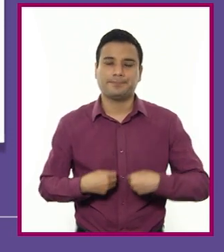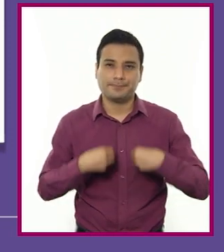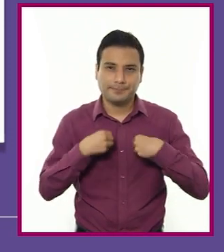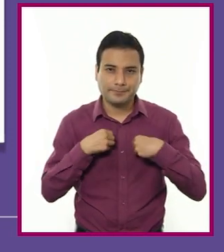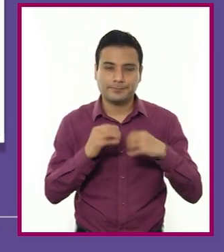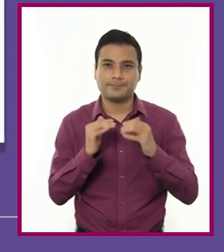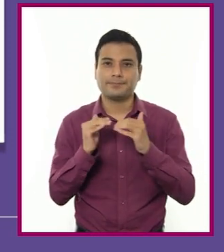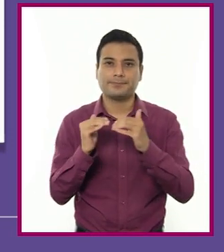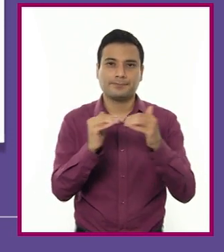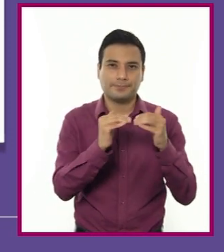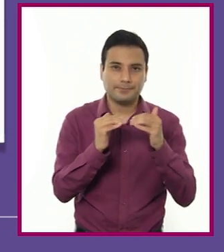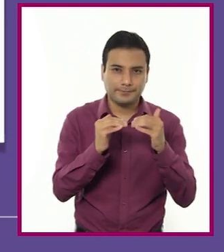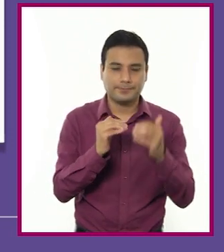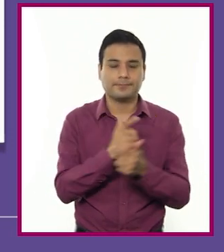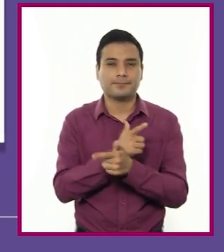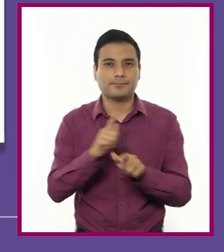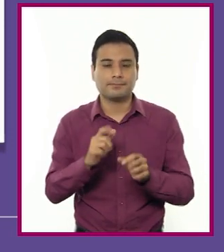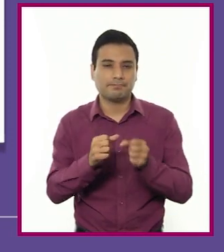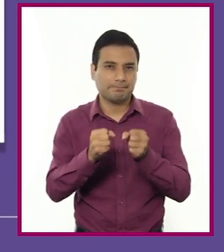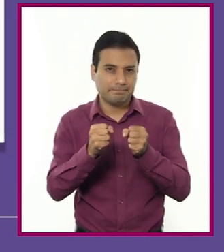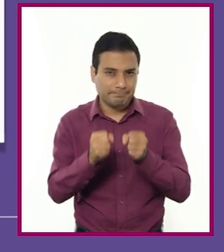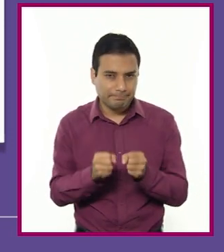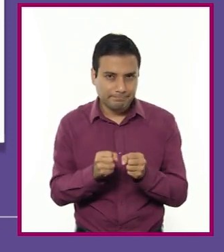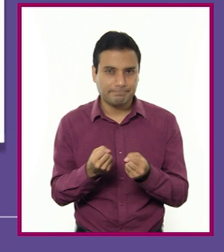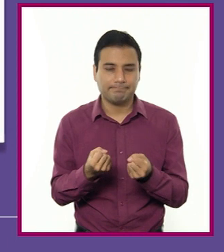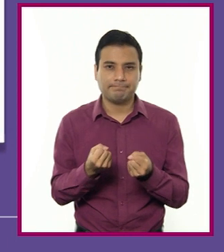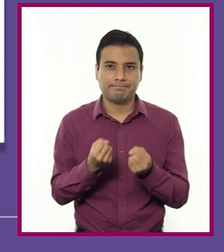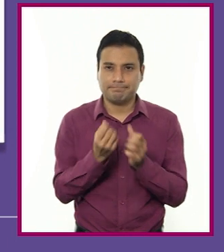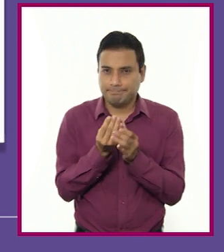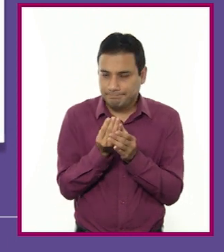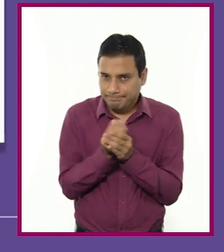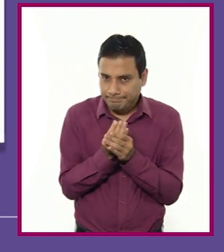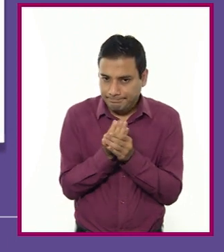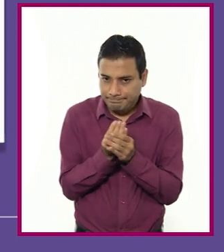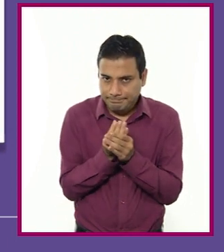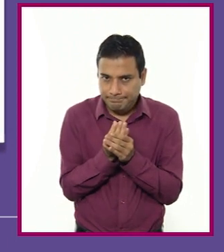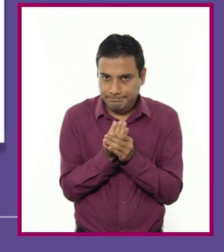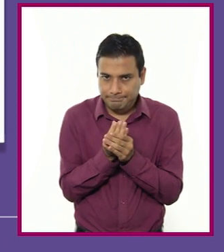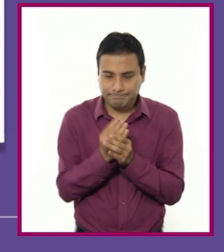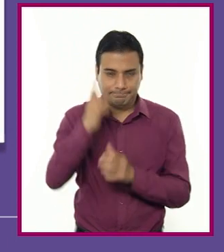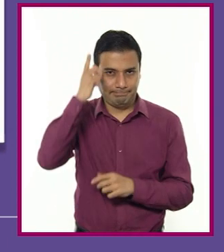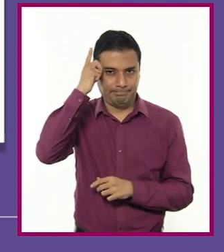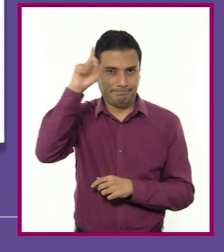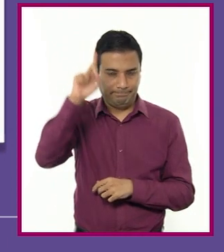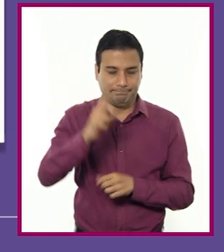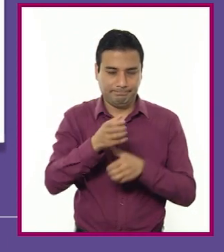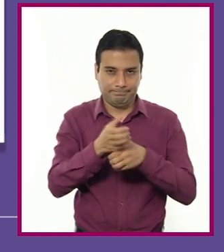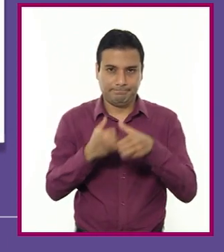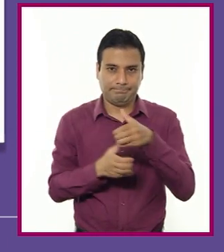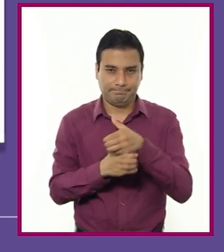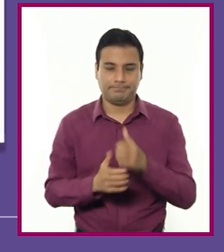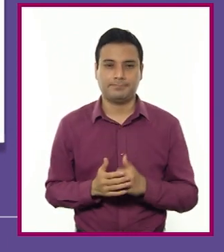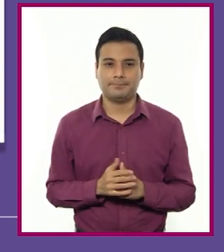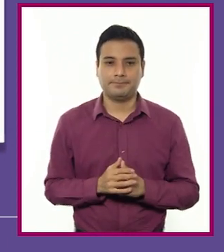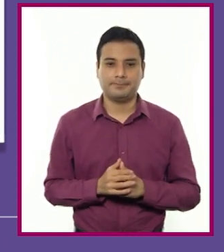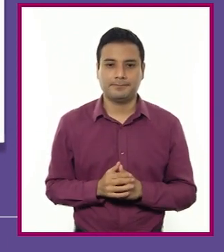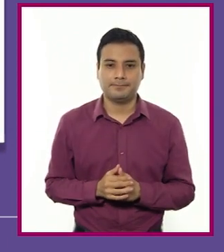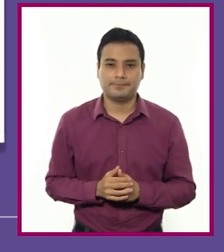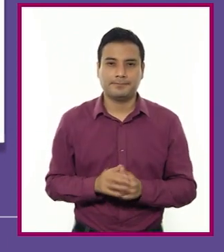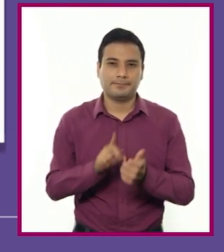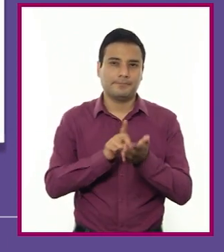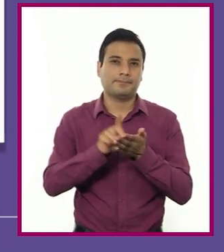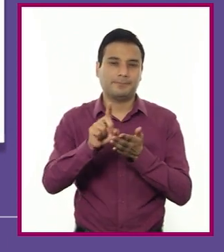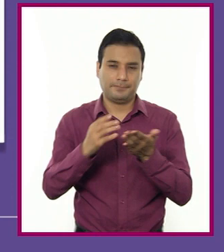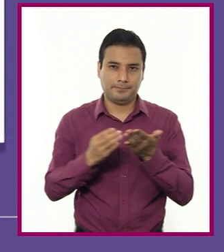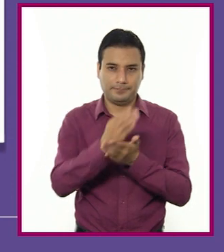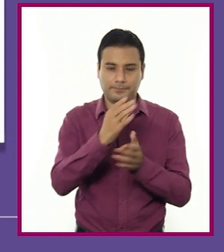la libertad, a la seguridad, a la privacidad y a la propiedad. El derecho de acceso a la justicia